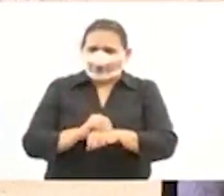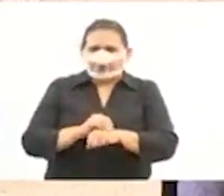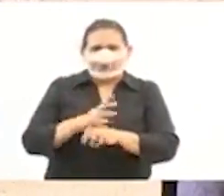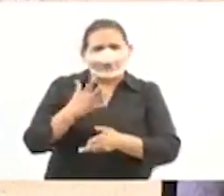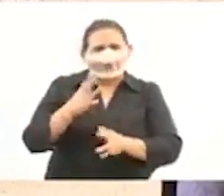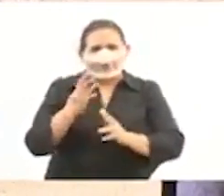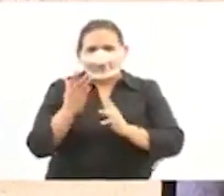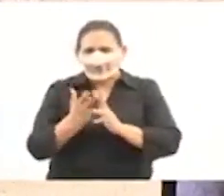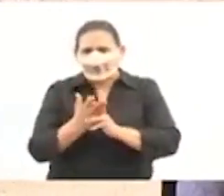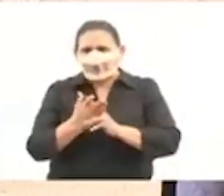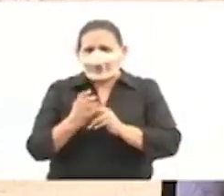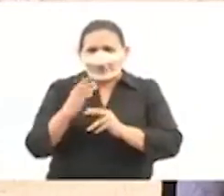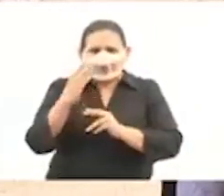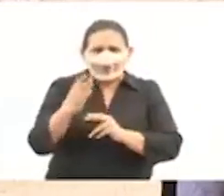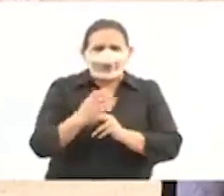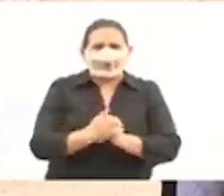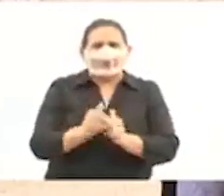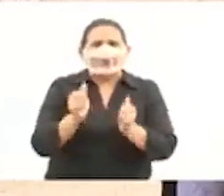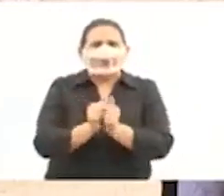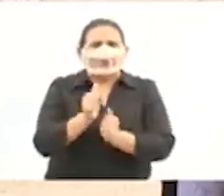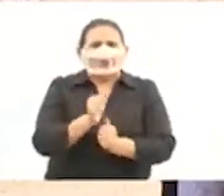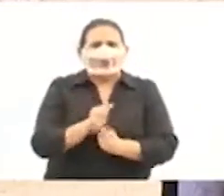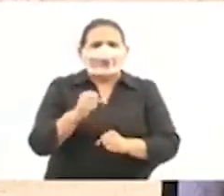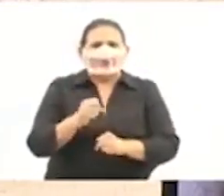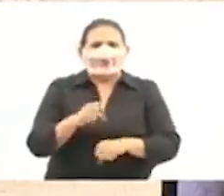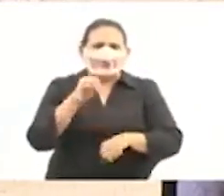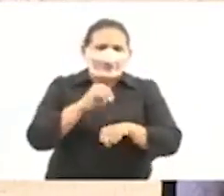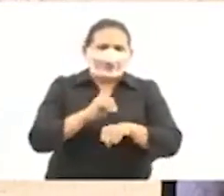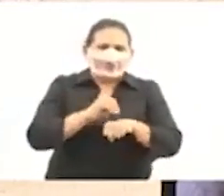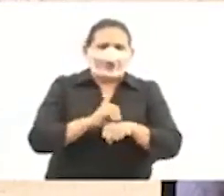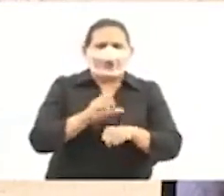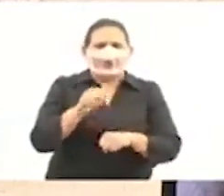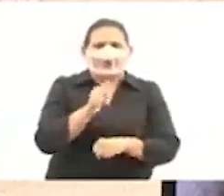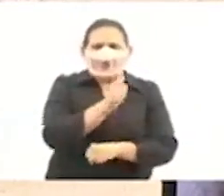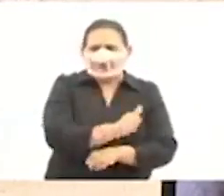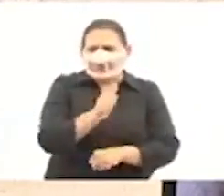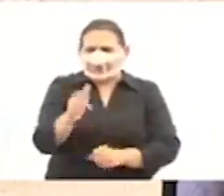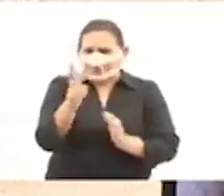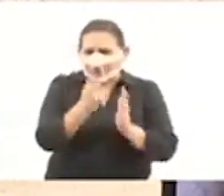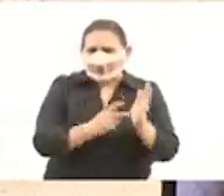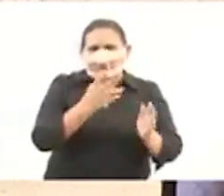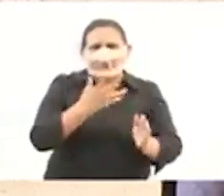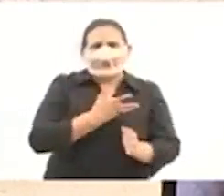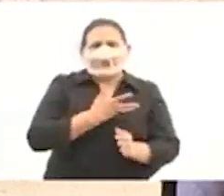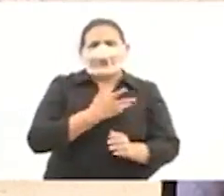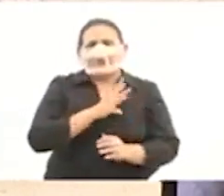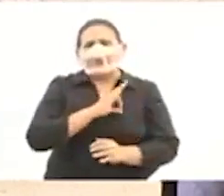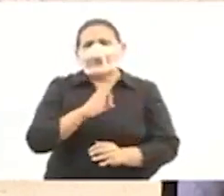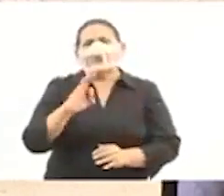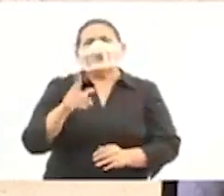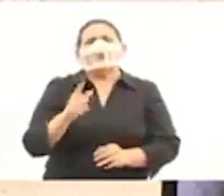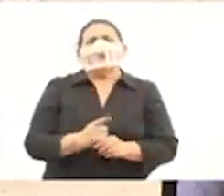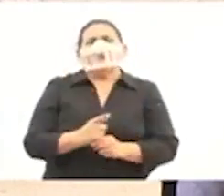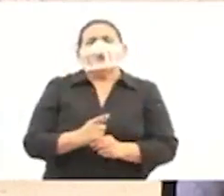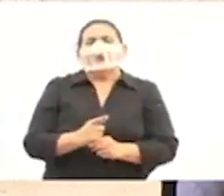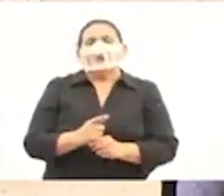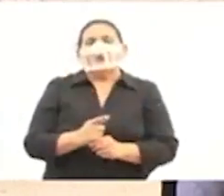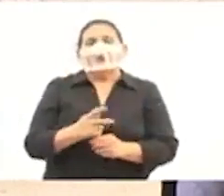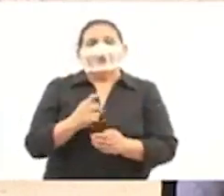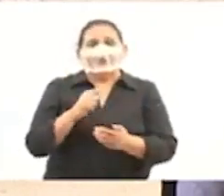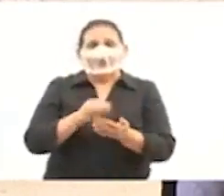con la instalación de cada uno de estos proyectos podamos tener la expectativa de que las tarifas eléctricas